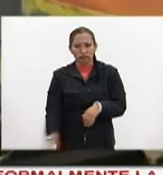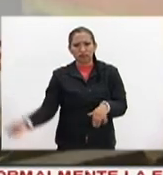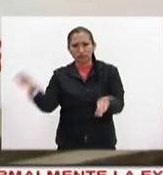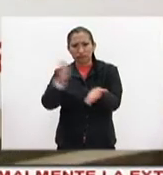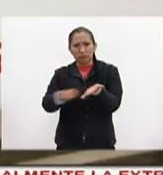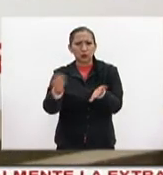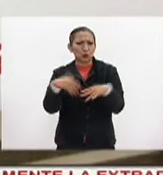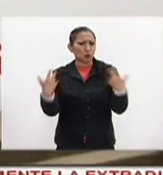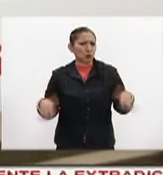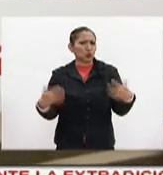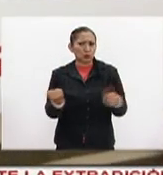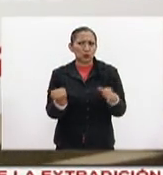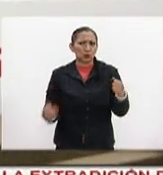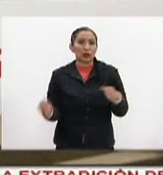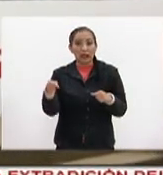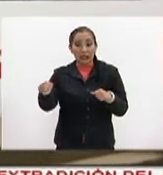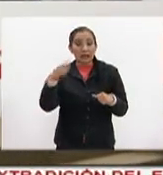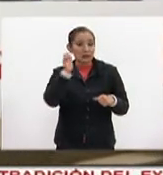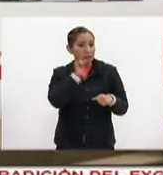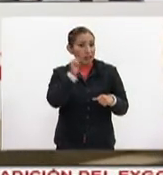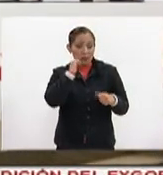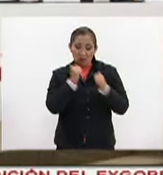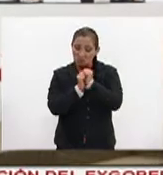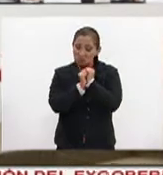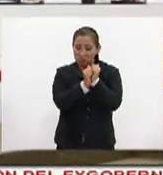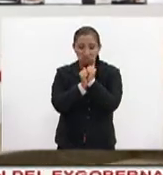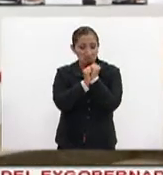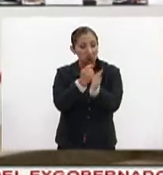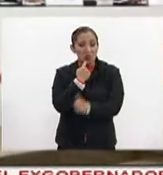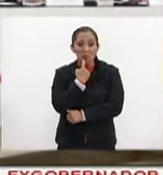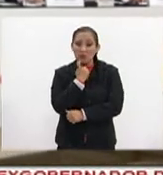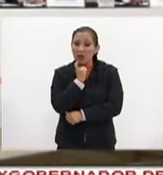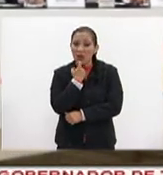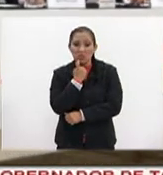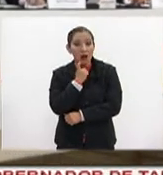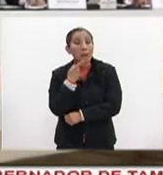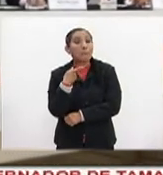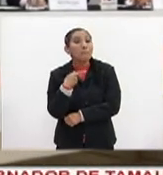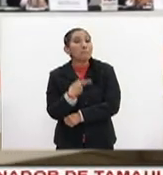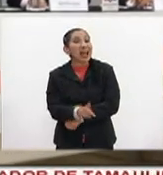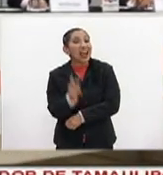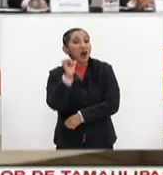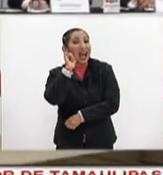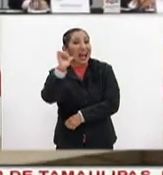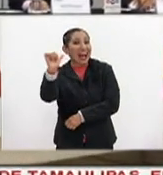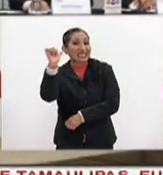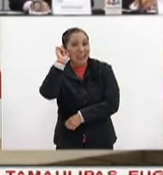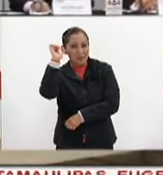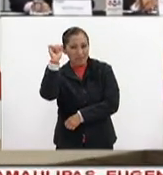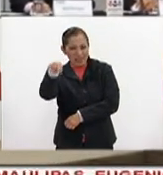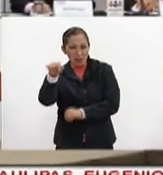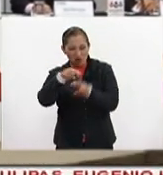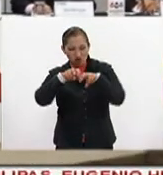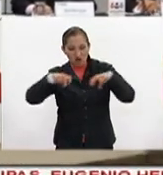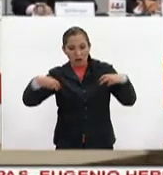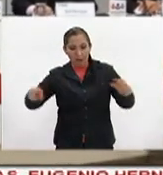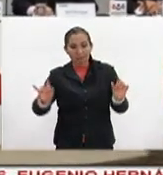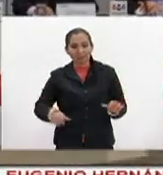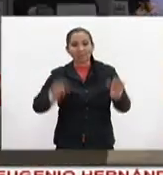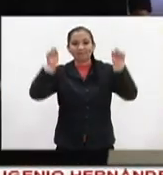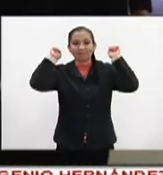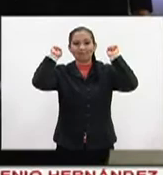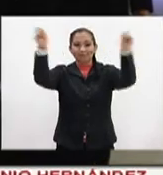laureada escritora. Ha estado siempre al lado de Andrés Manuel López Obrador. Sin embargo, ayer en ese acto sacó